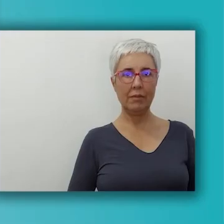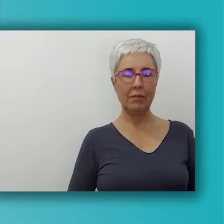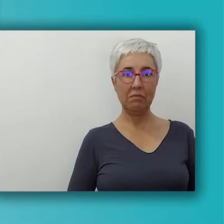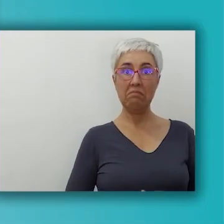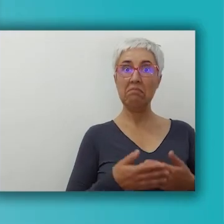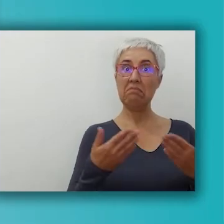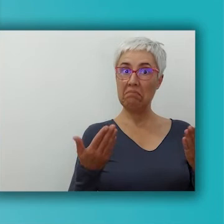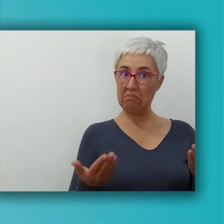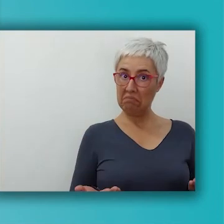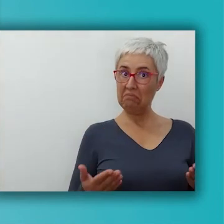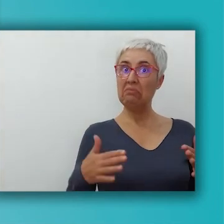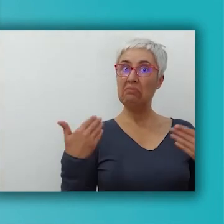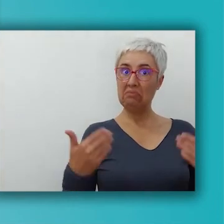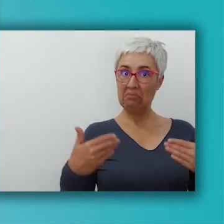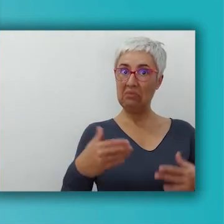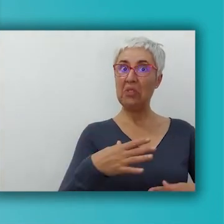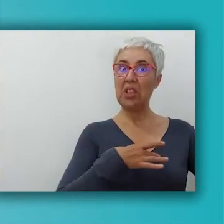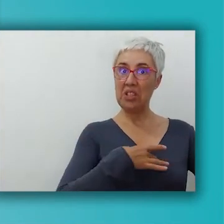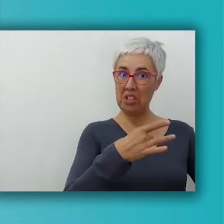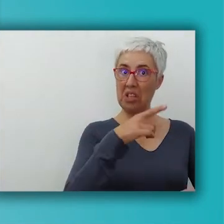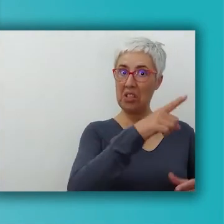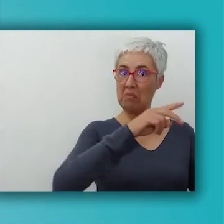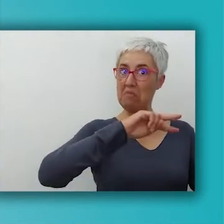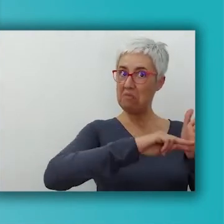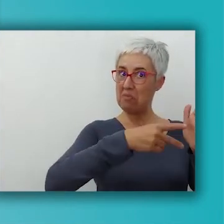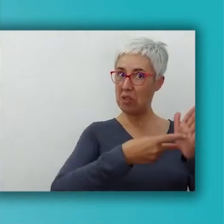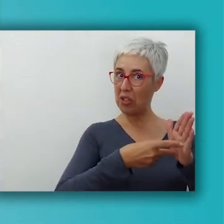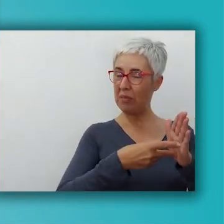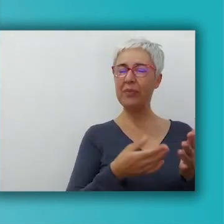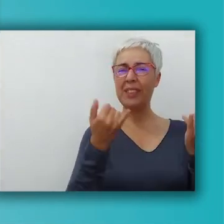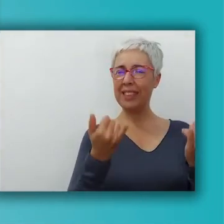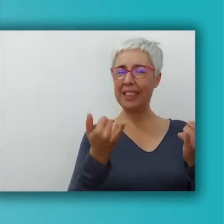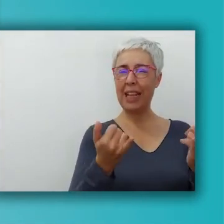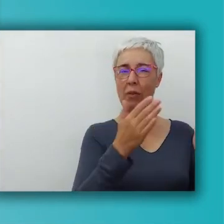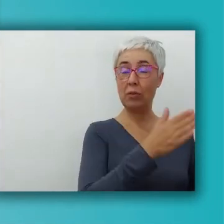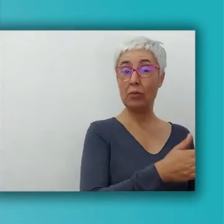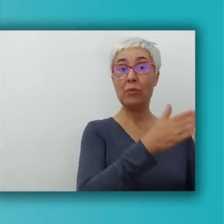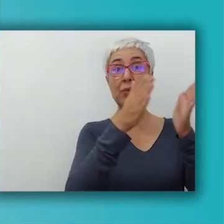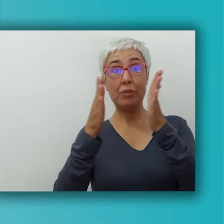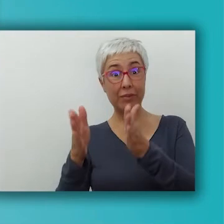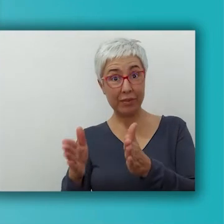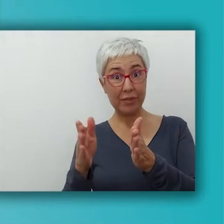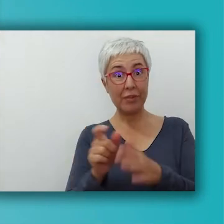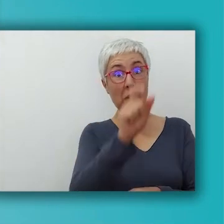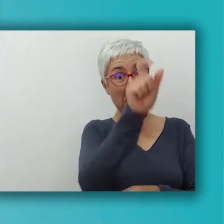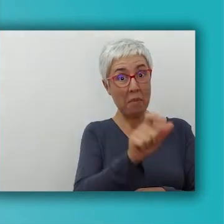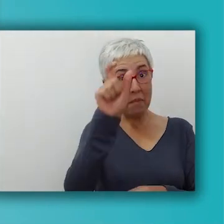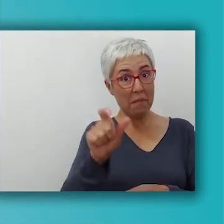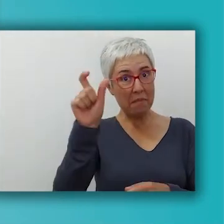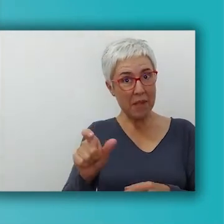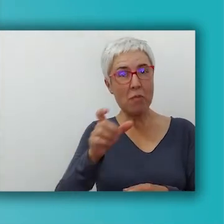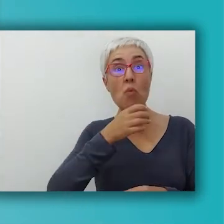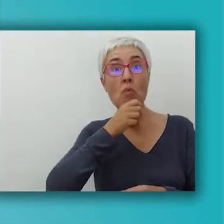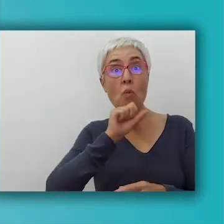La solución que plantea Reforestum es súper interesante y para muchas de las empresas que deben estar viendo, la verdad.